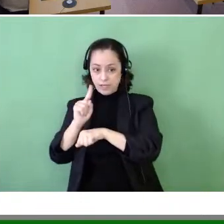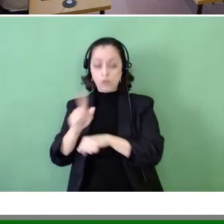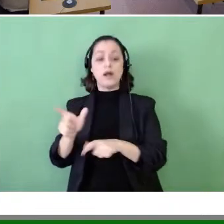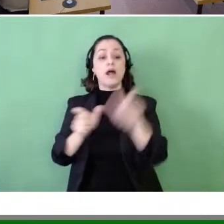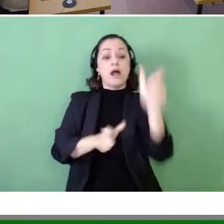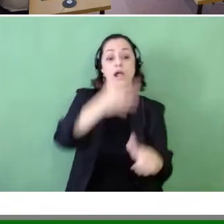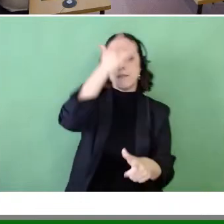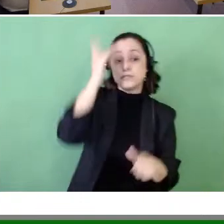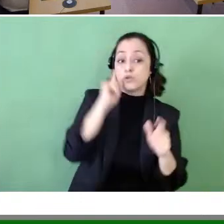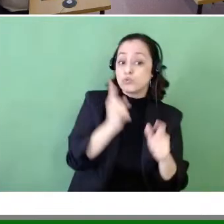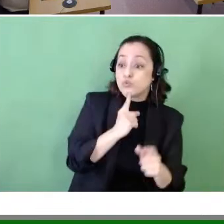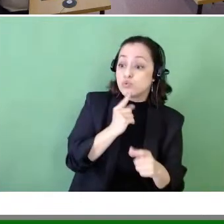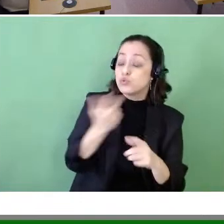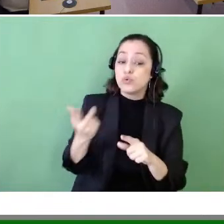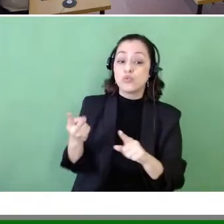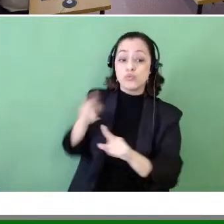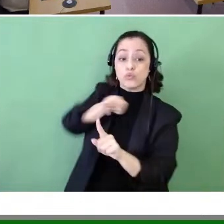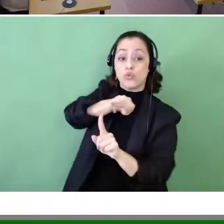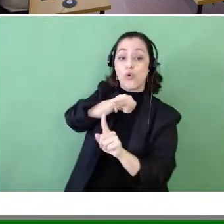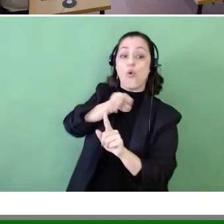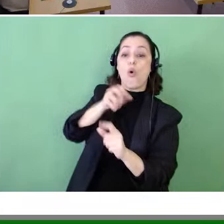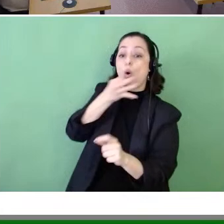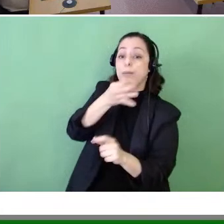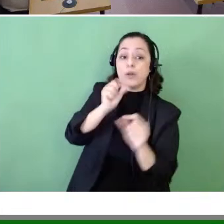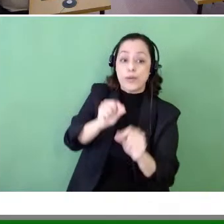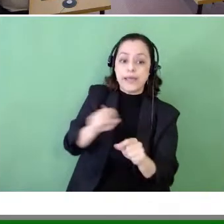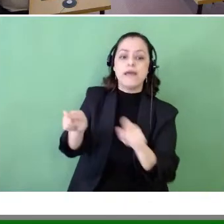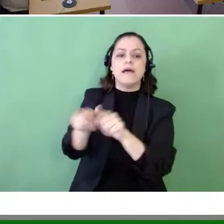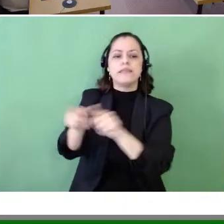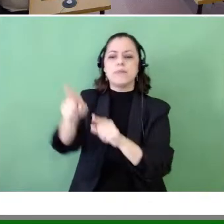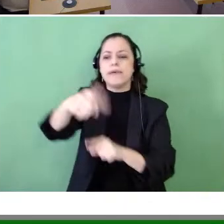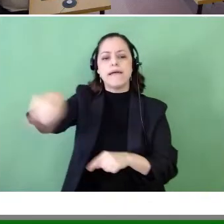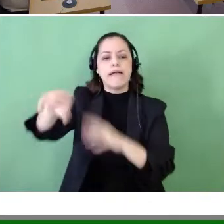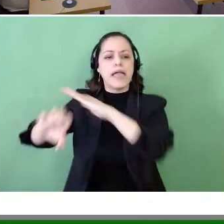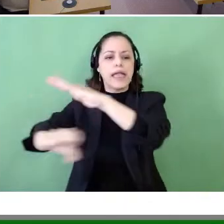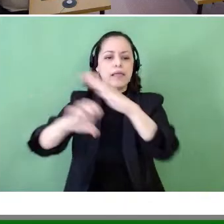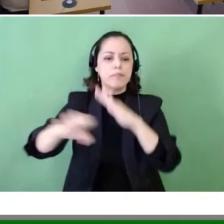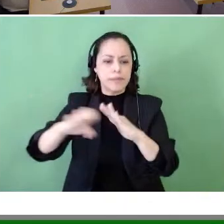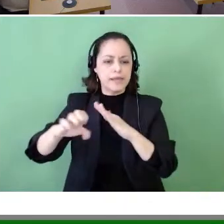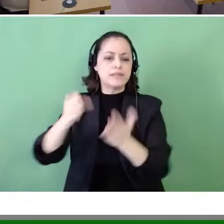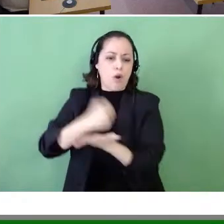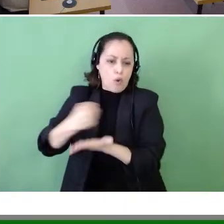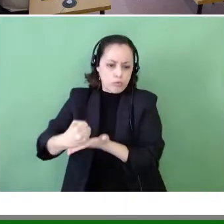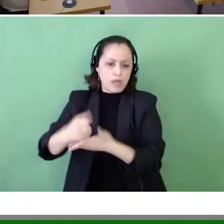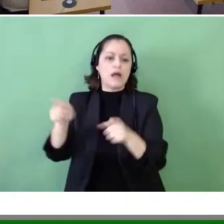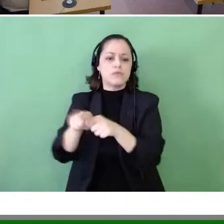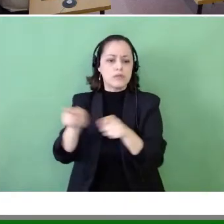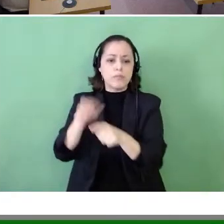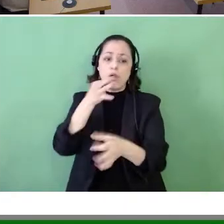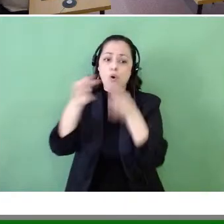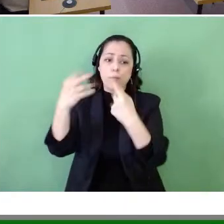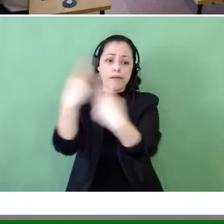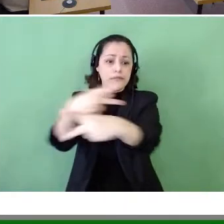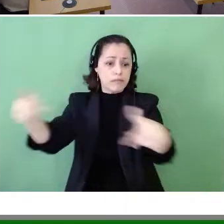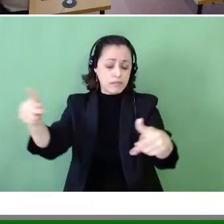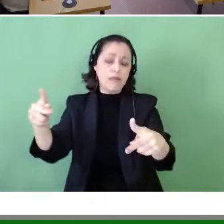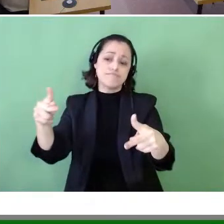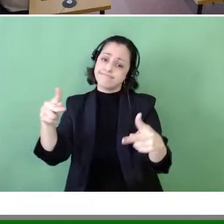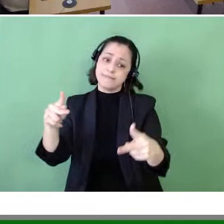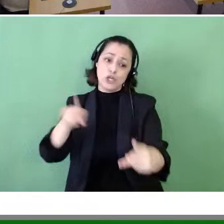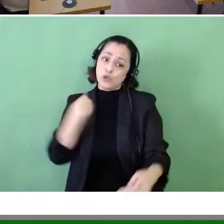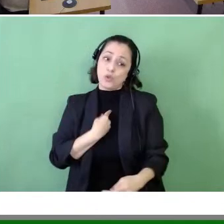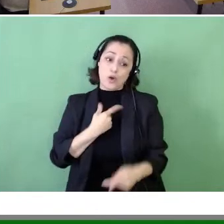clientes, documentos, empleadores y todo, y solo evaluamos la perspectiva de los profesionales